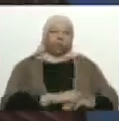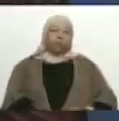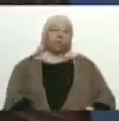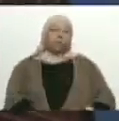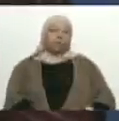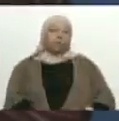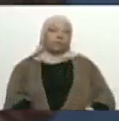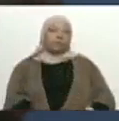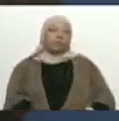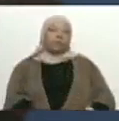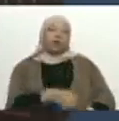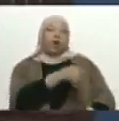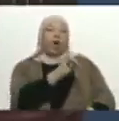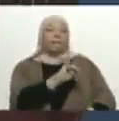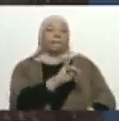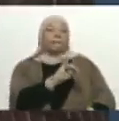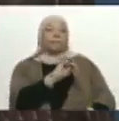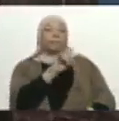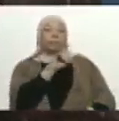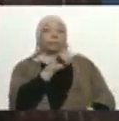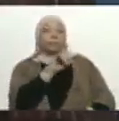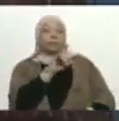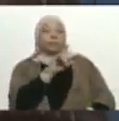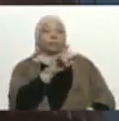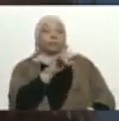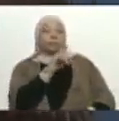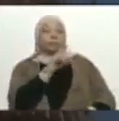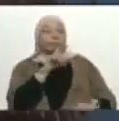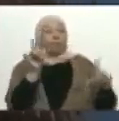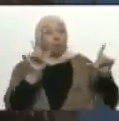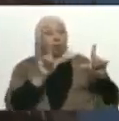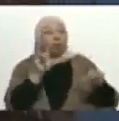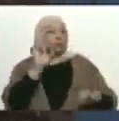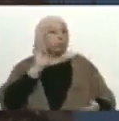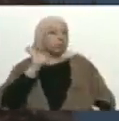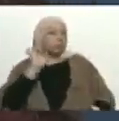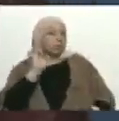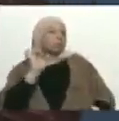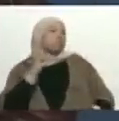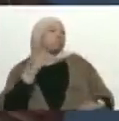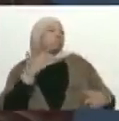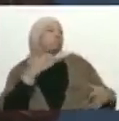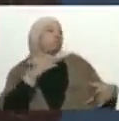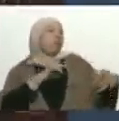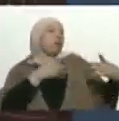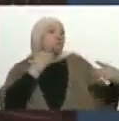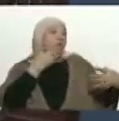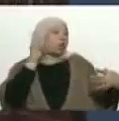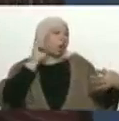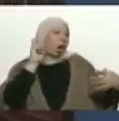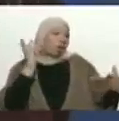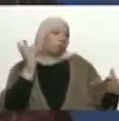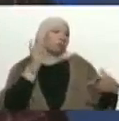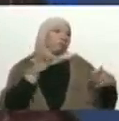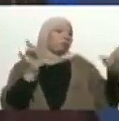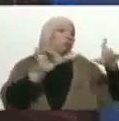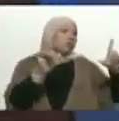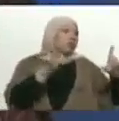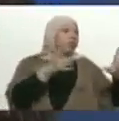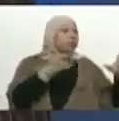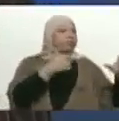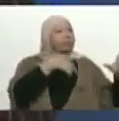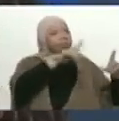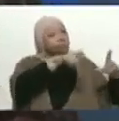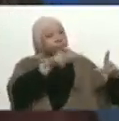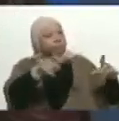con lo poco que tenemos, con lo poco los medios a los que cada uno tiene acceso, podemos ir poco a poco llevando esta noticia,